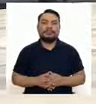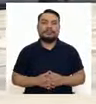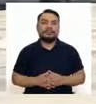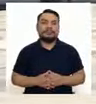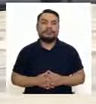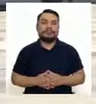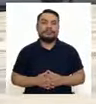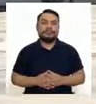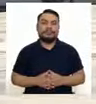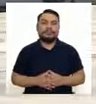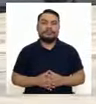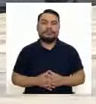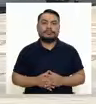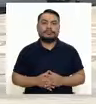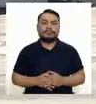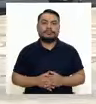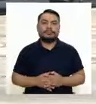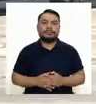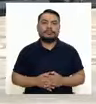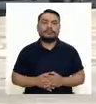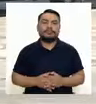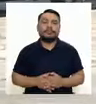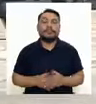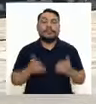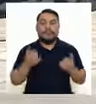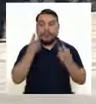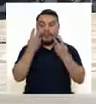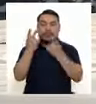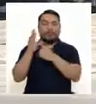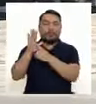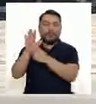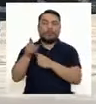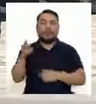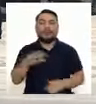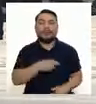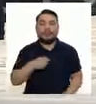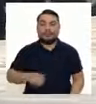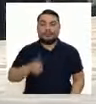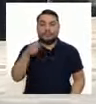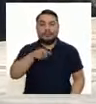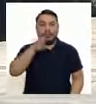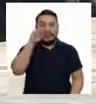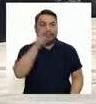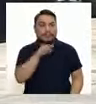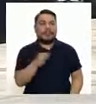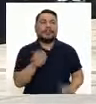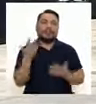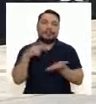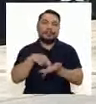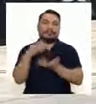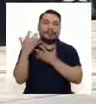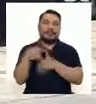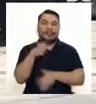Estamos transmitiendo en vivo y en directo momentos en que el primer ministro Gustavo Adriansen Olaya